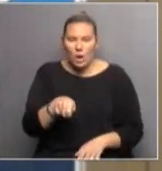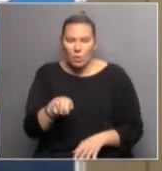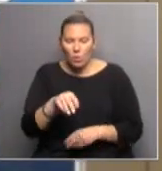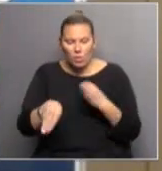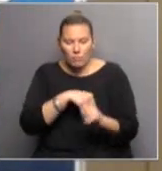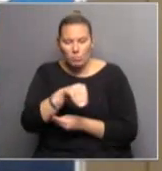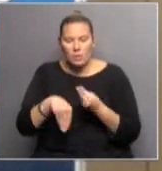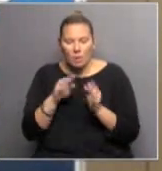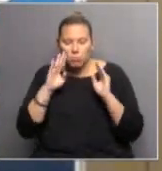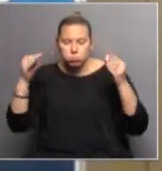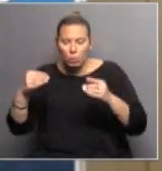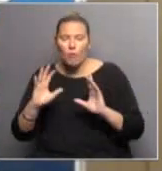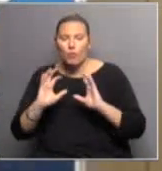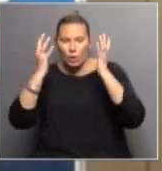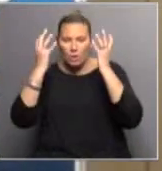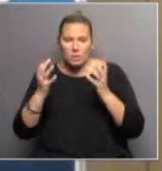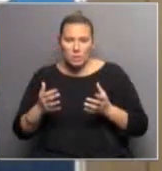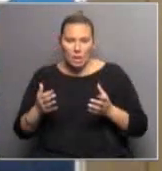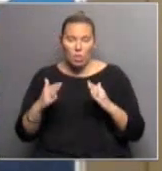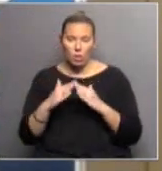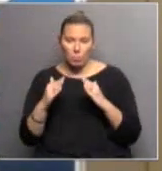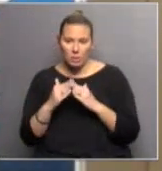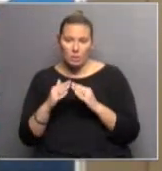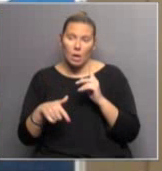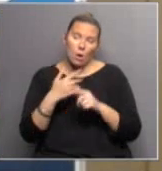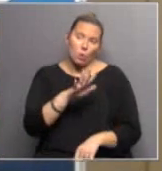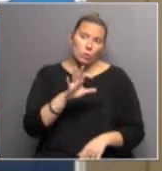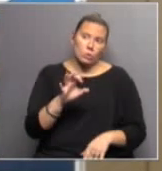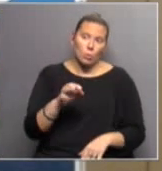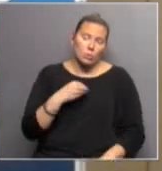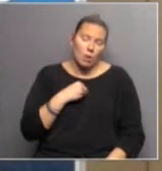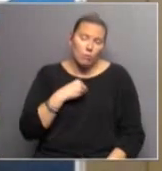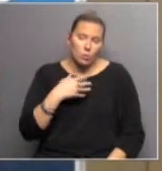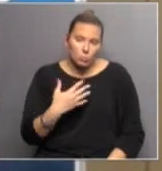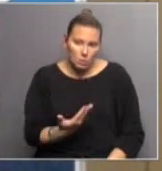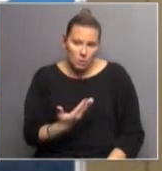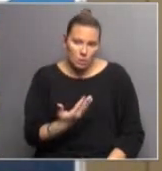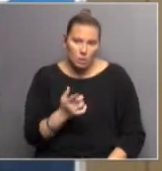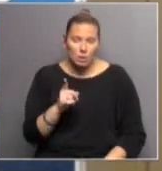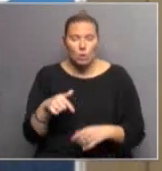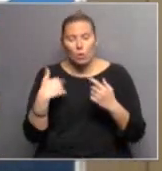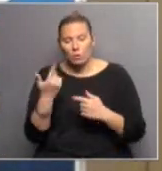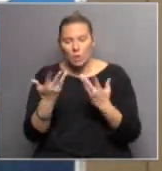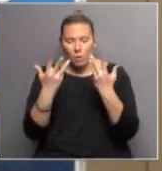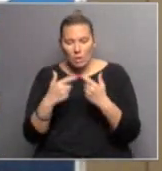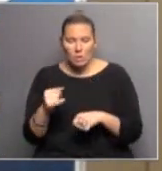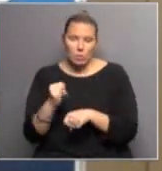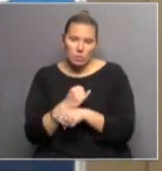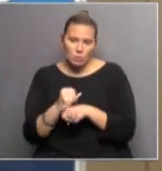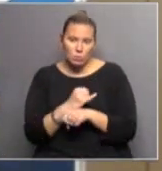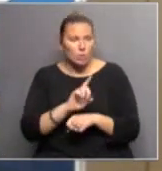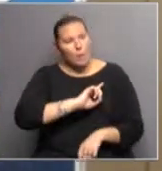violencia doméstica. Y el otro 50% llegan de manera voluntaria y por derivaciones de otras organizaciones e instituciones,